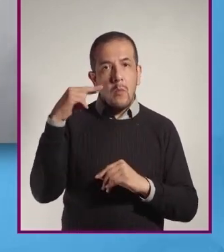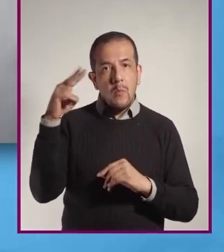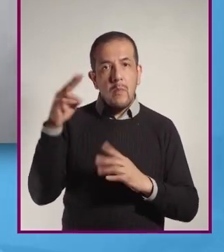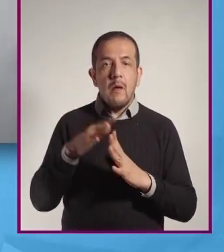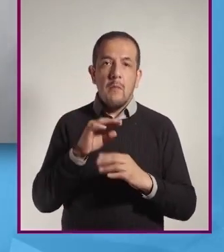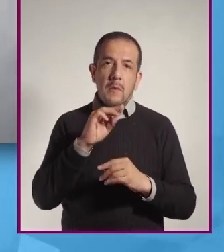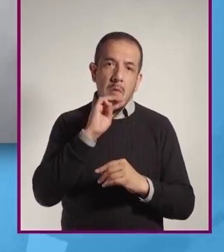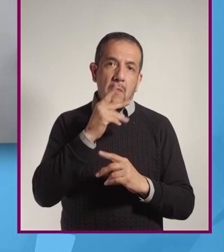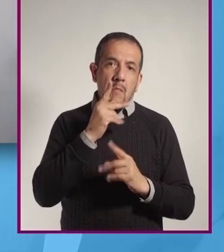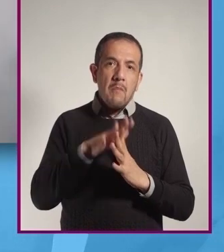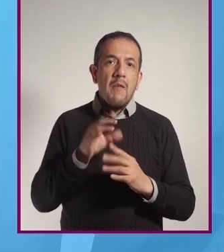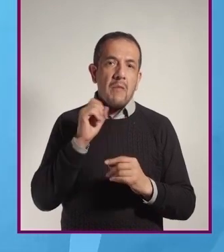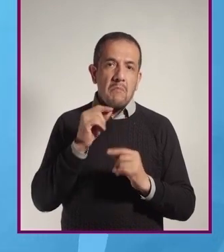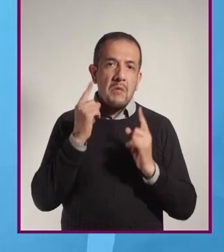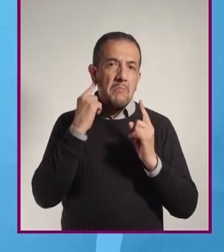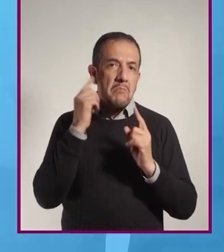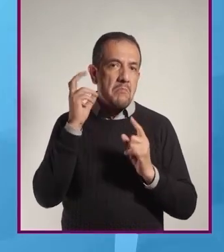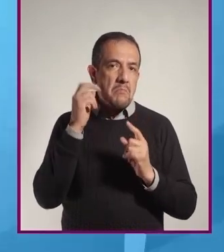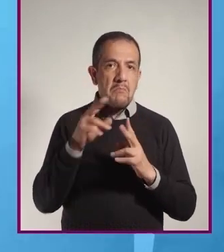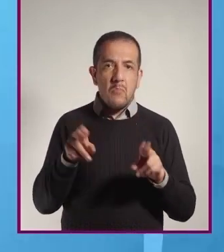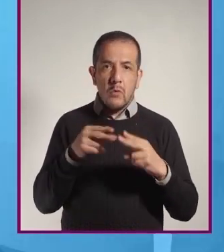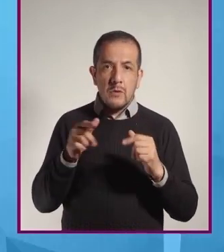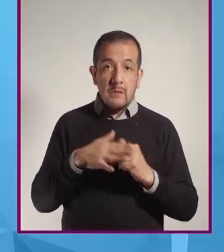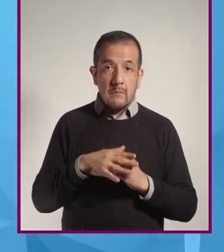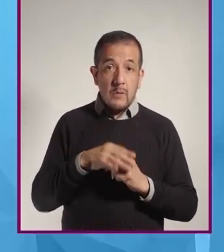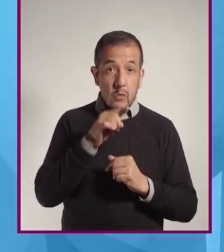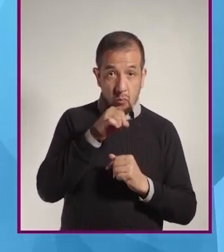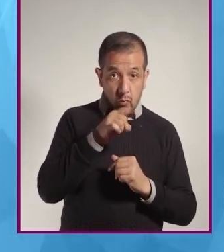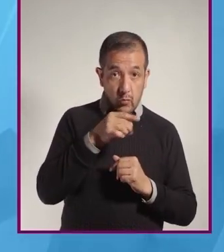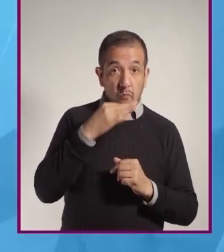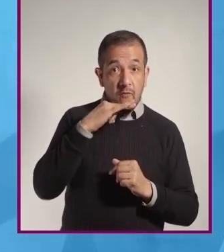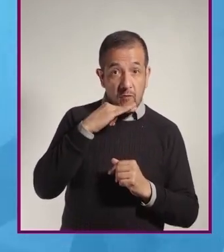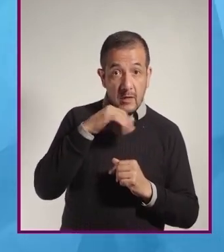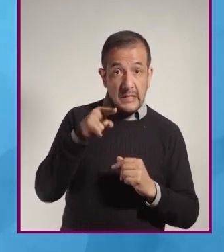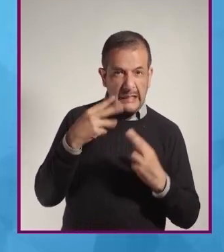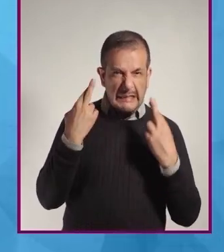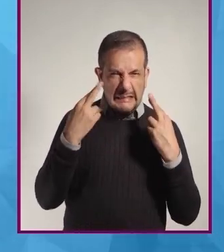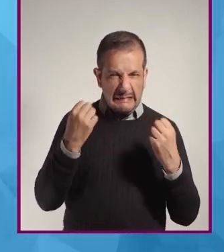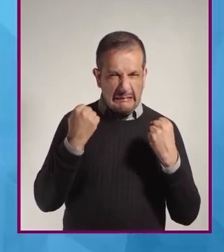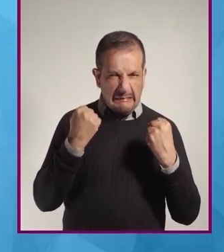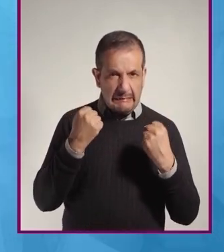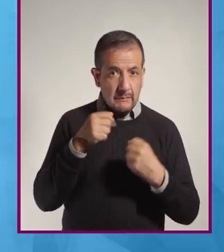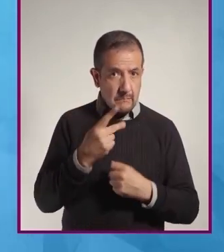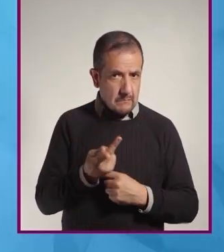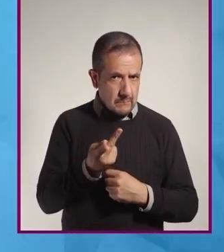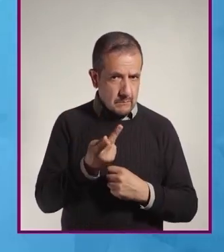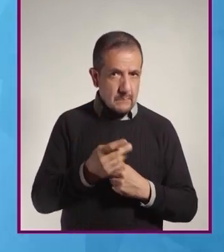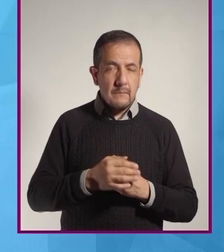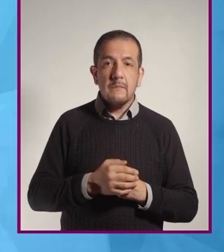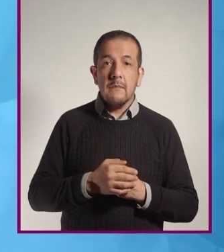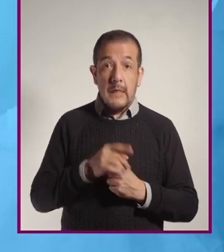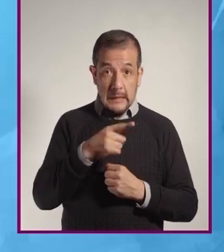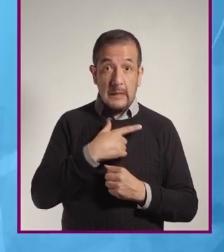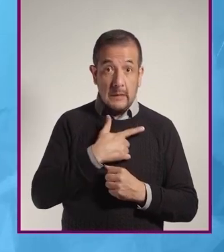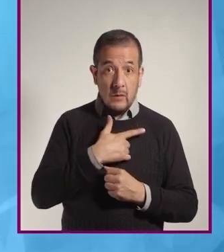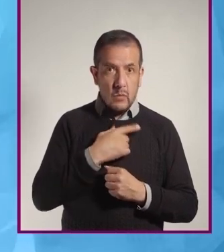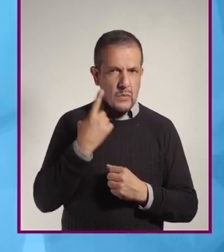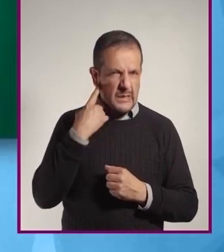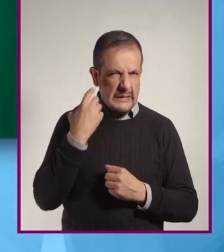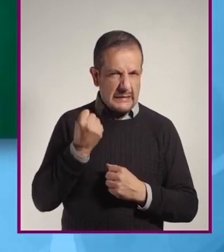diferentes plataformas. ¿Has ido a fiestas donde la música esté en un volumen muy alto? ¿Te